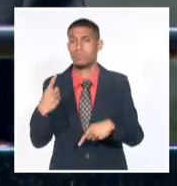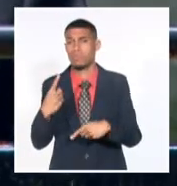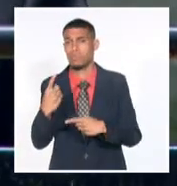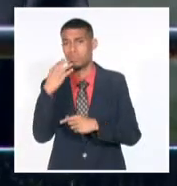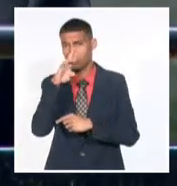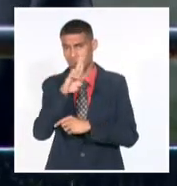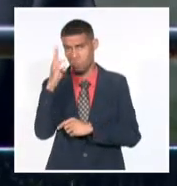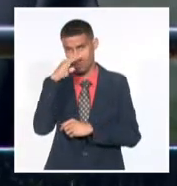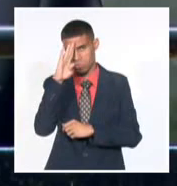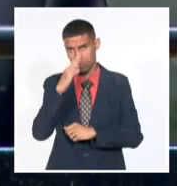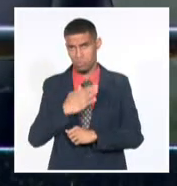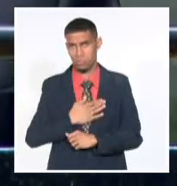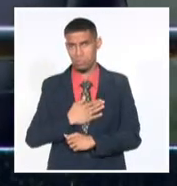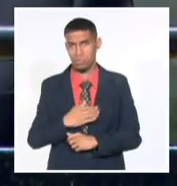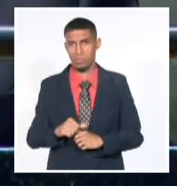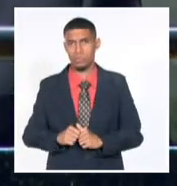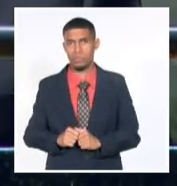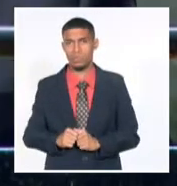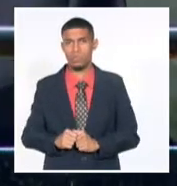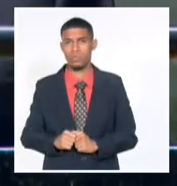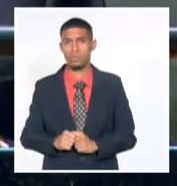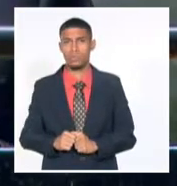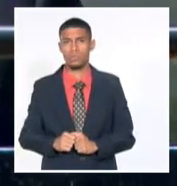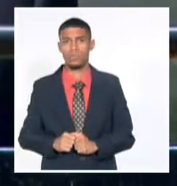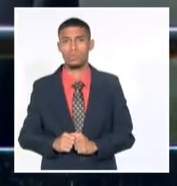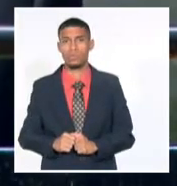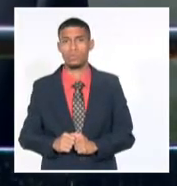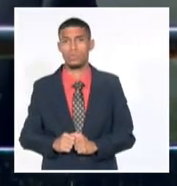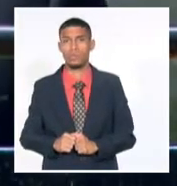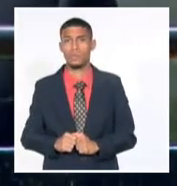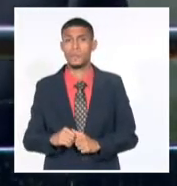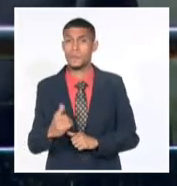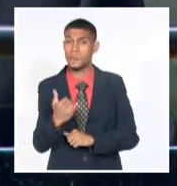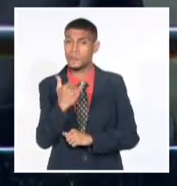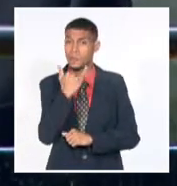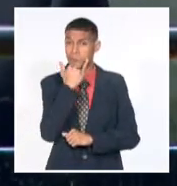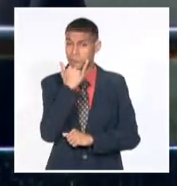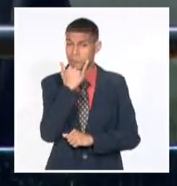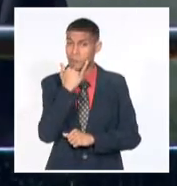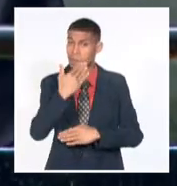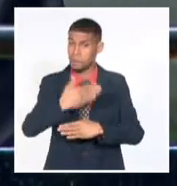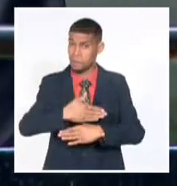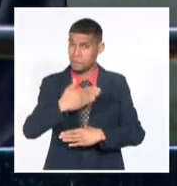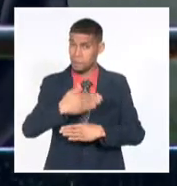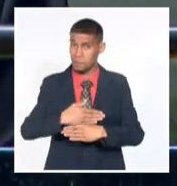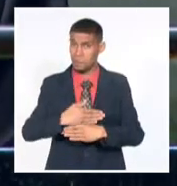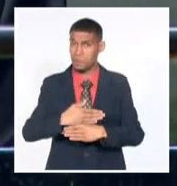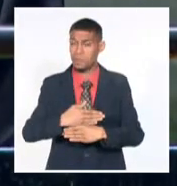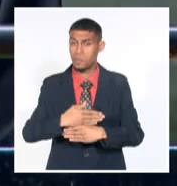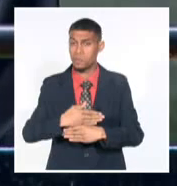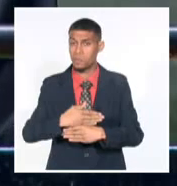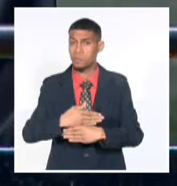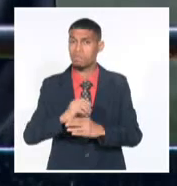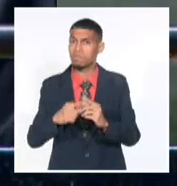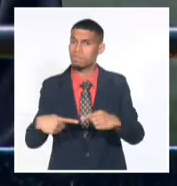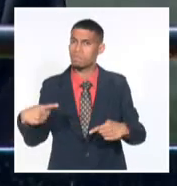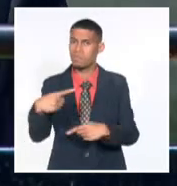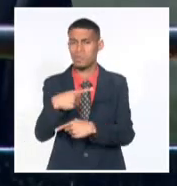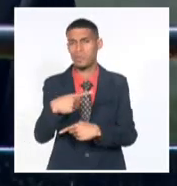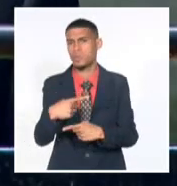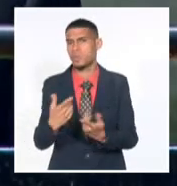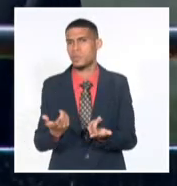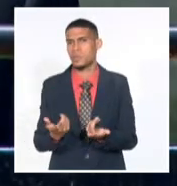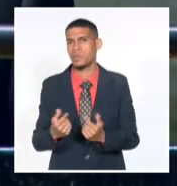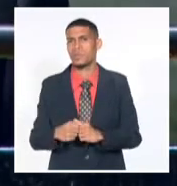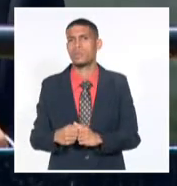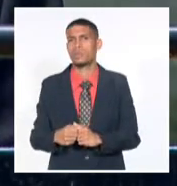y reconocida. Los efectos de ello son particularmente nocivos